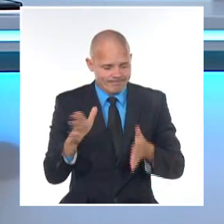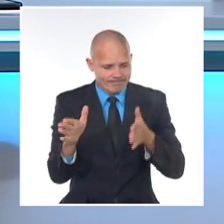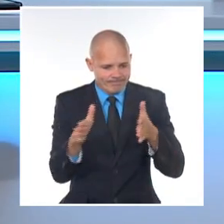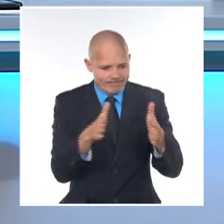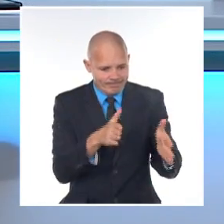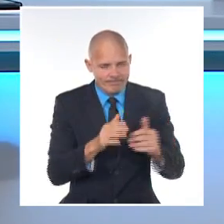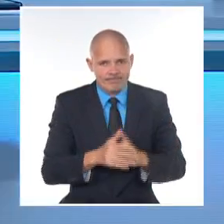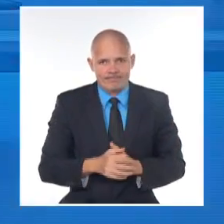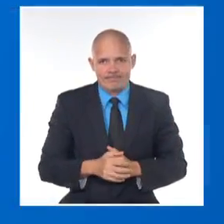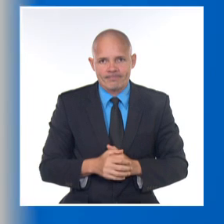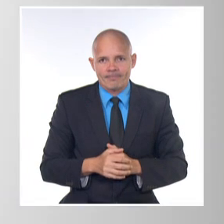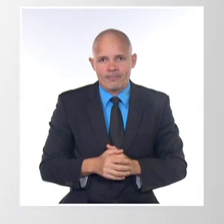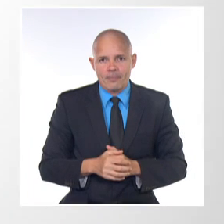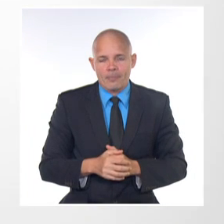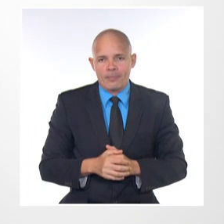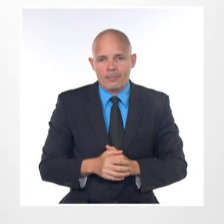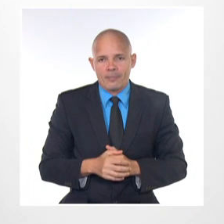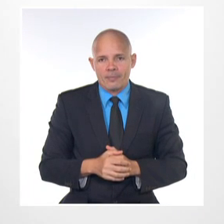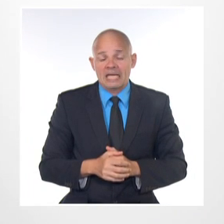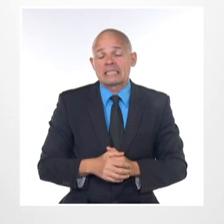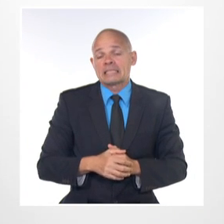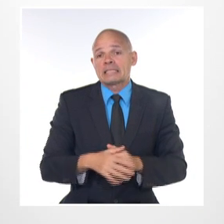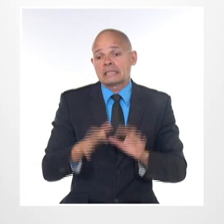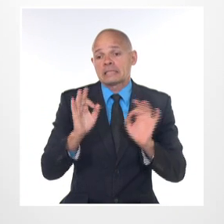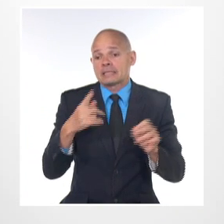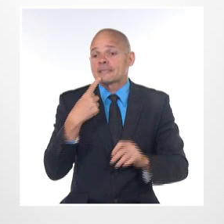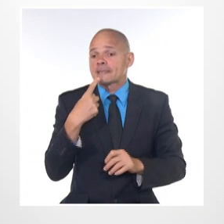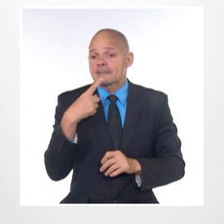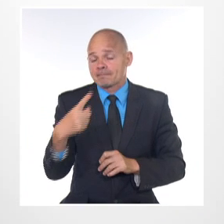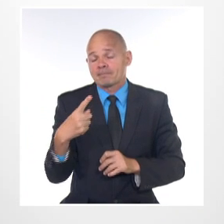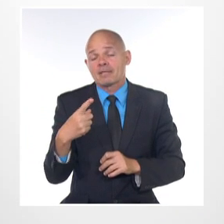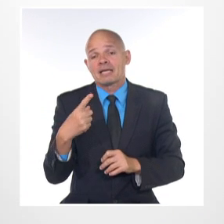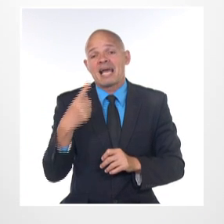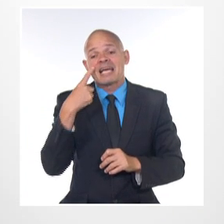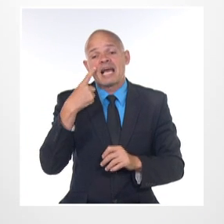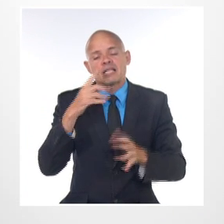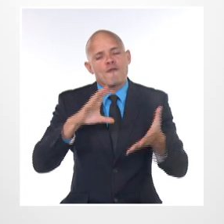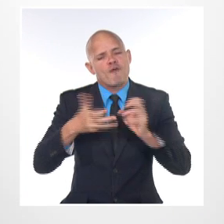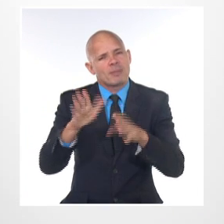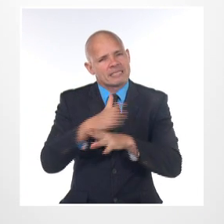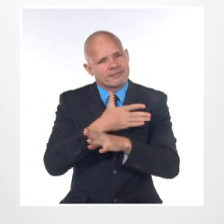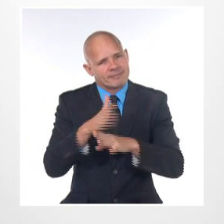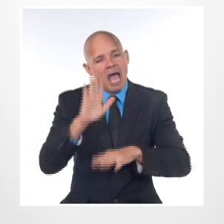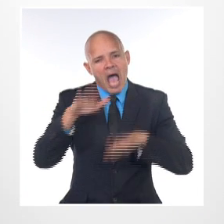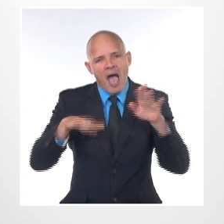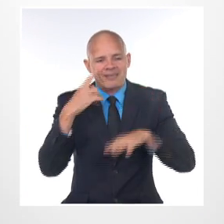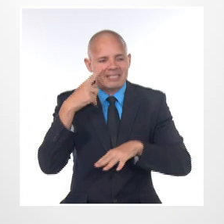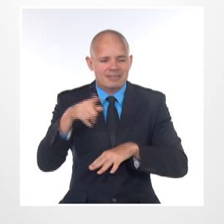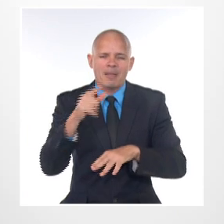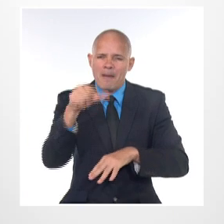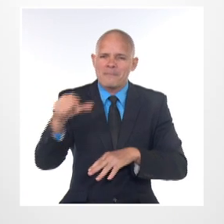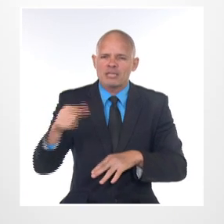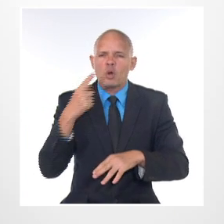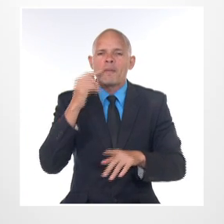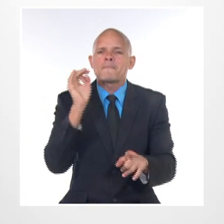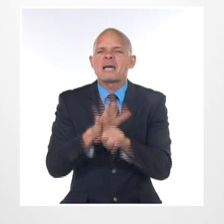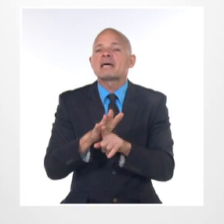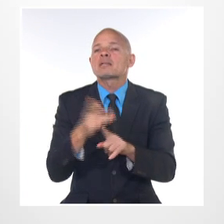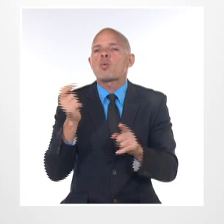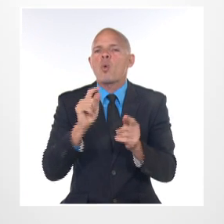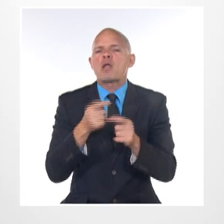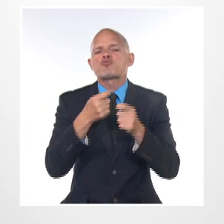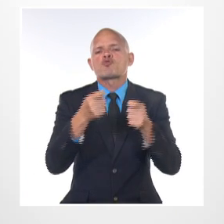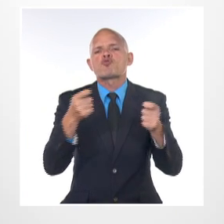magistrado. Así mismo es, porque ya no solo queda en un desorden público, que de hecho se provoca, y en la agresión al policía, sino que la intención